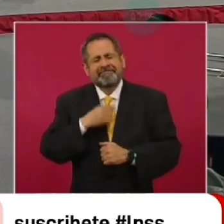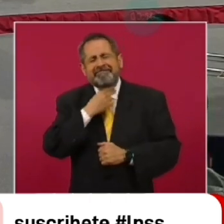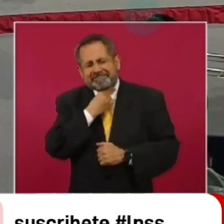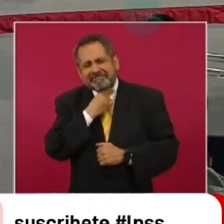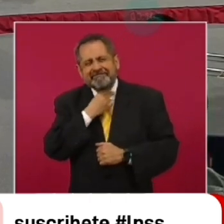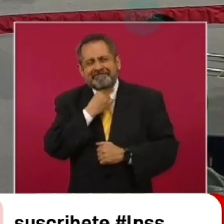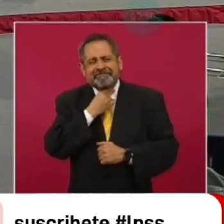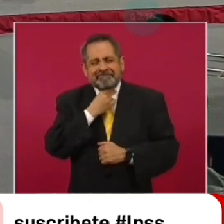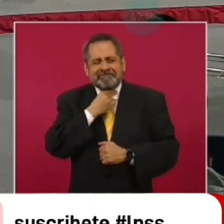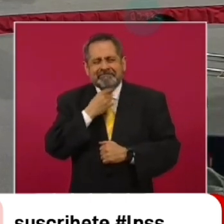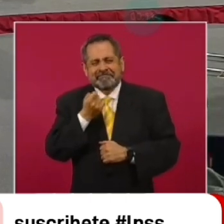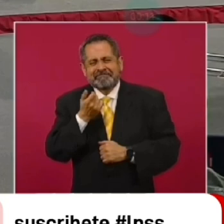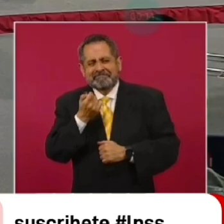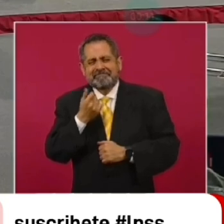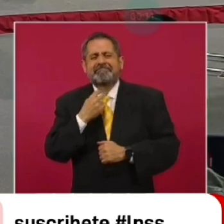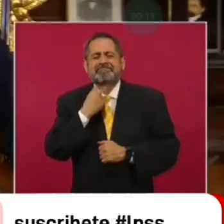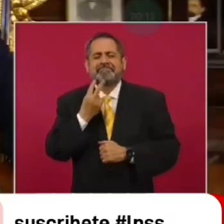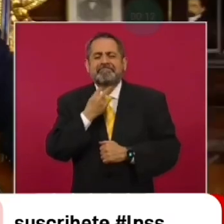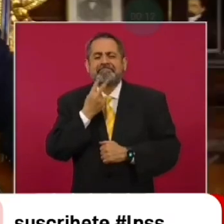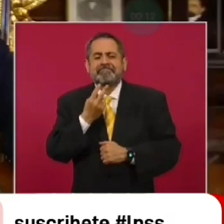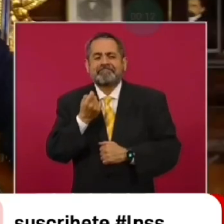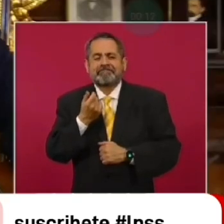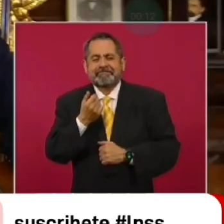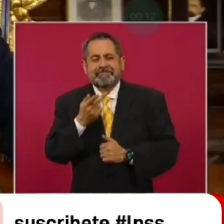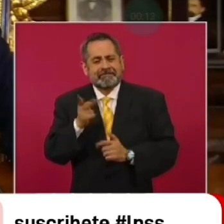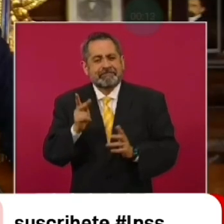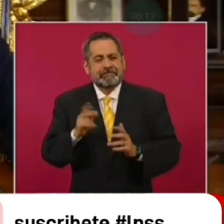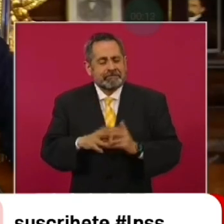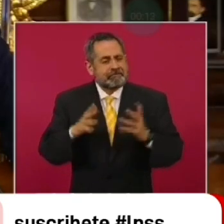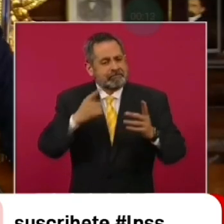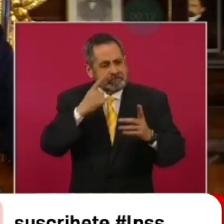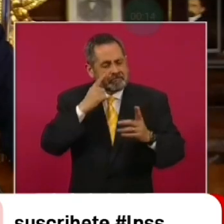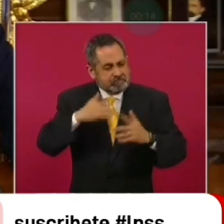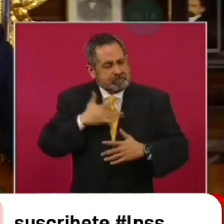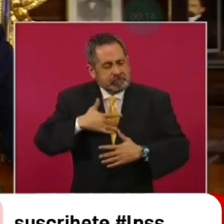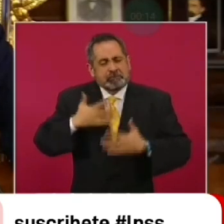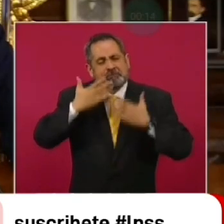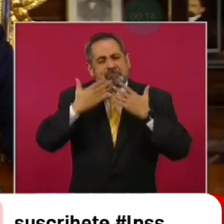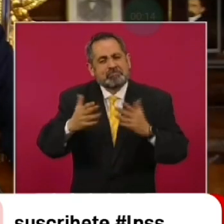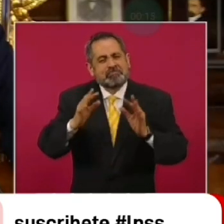ronco, afónico, pero fíjense qué bien.